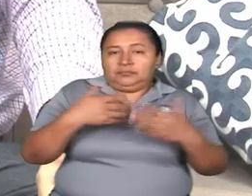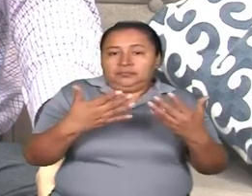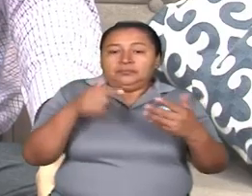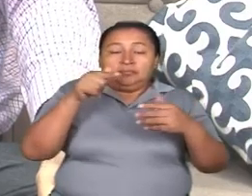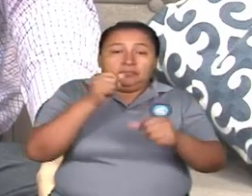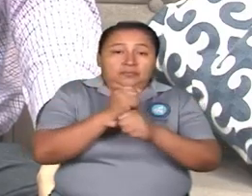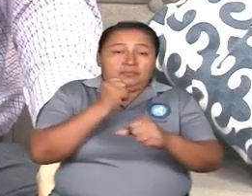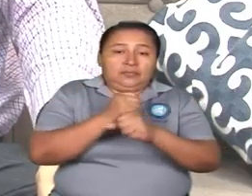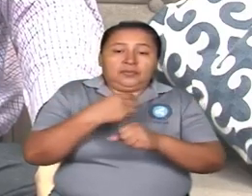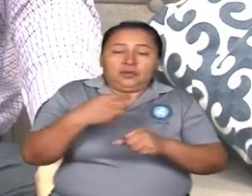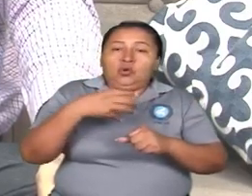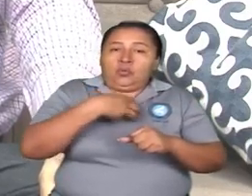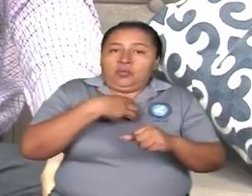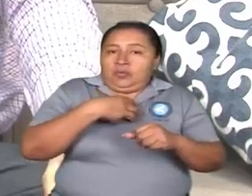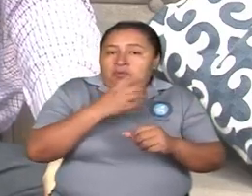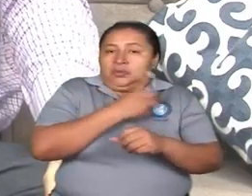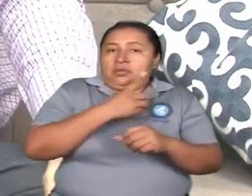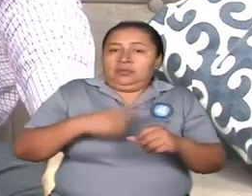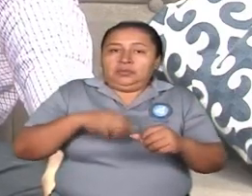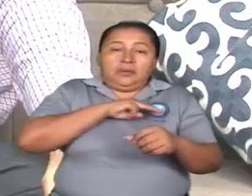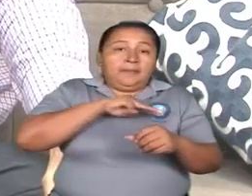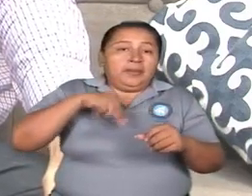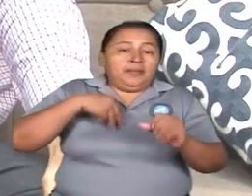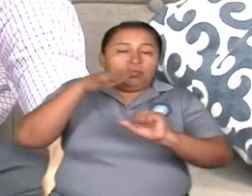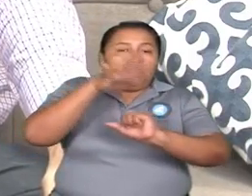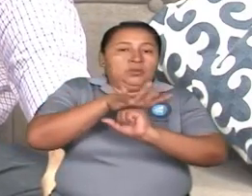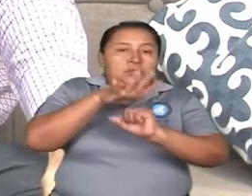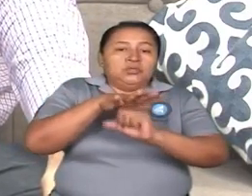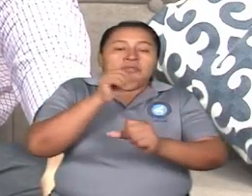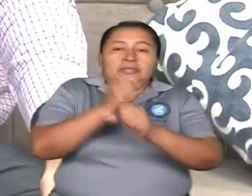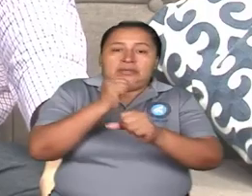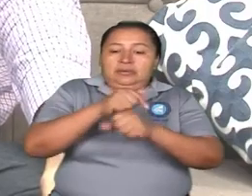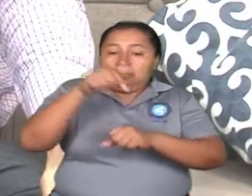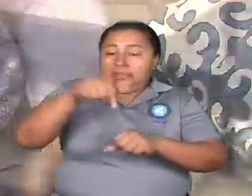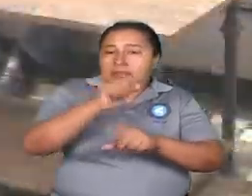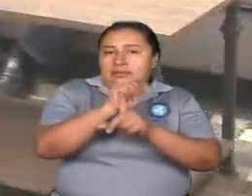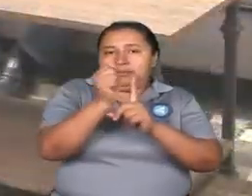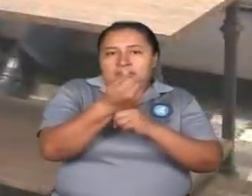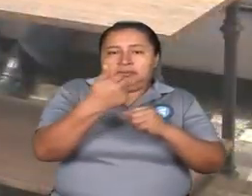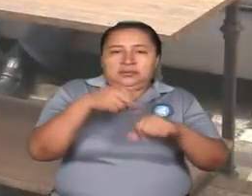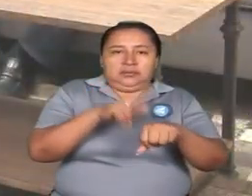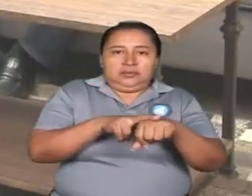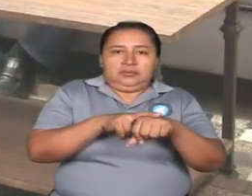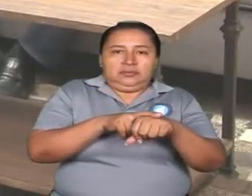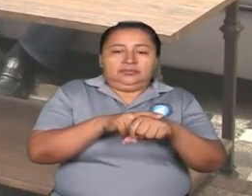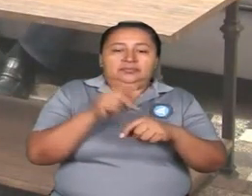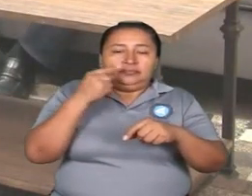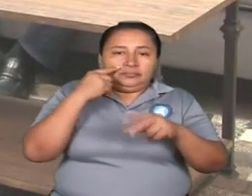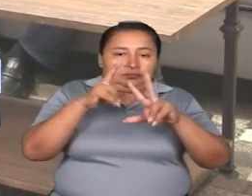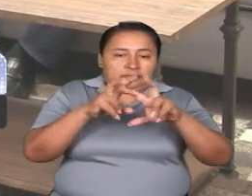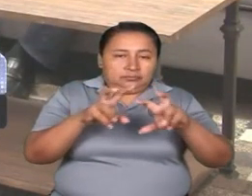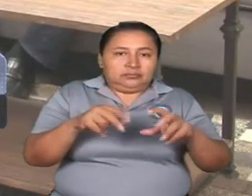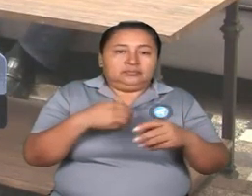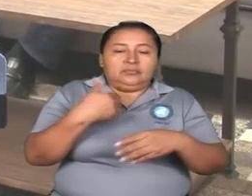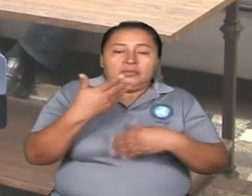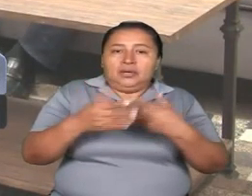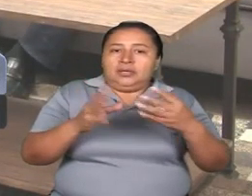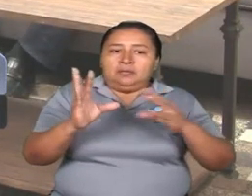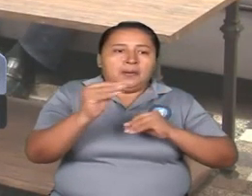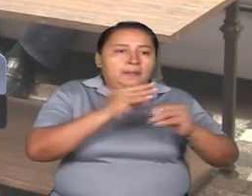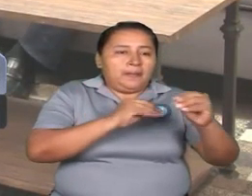el trabajo como diputado miembro de una comisión de trabajo legislativo. Y las comisiones, la revisión de los digestos. En el